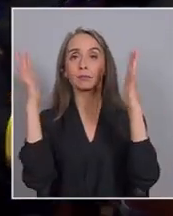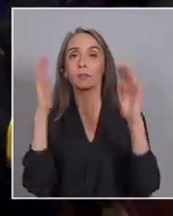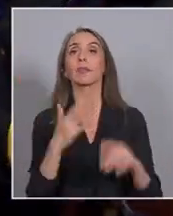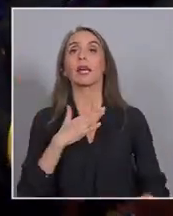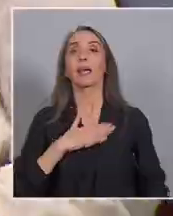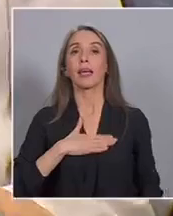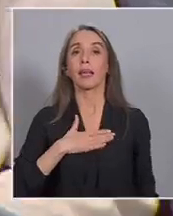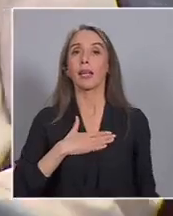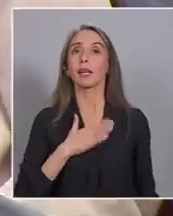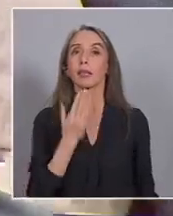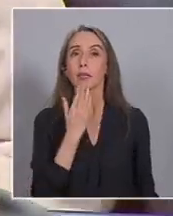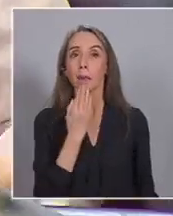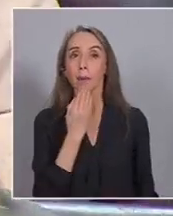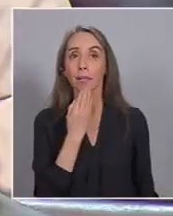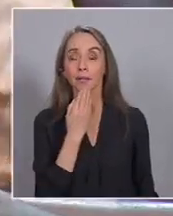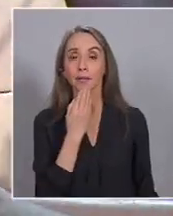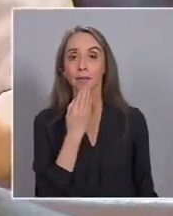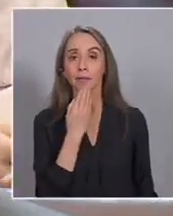Queremos también